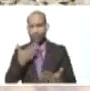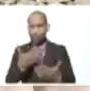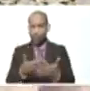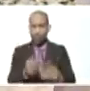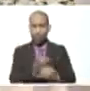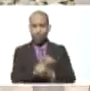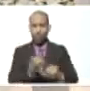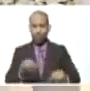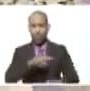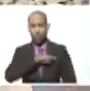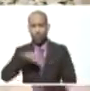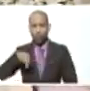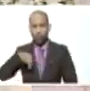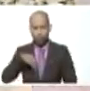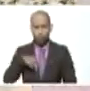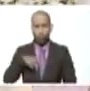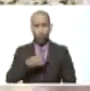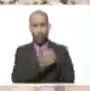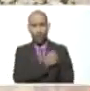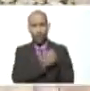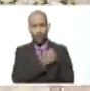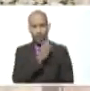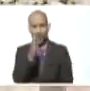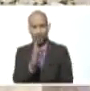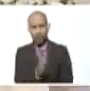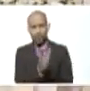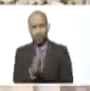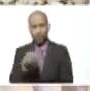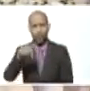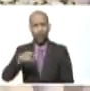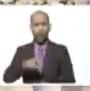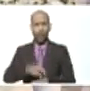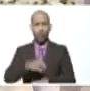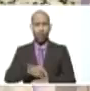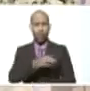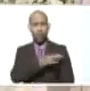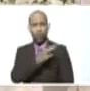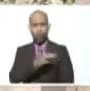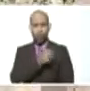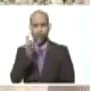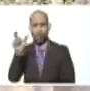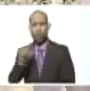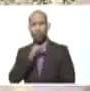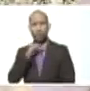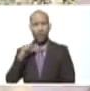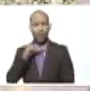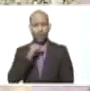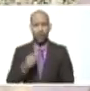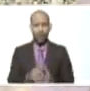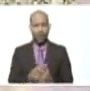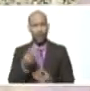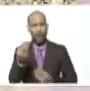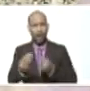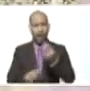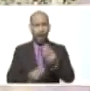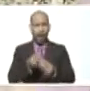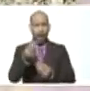Cercana a la conclusión de nuestra ceremonia de beatificación, en este momento el señor Cardenal va a realizar